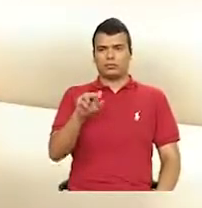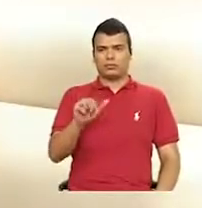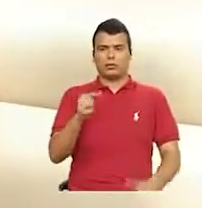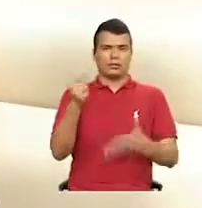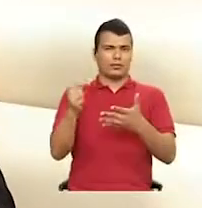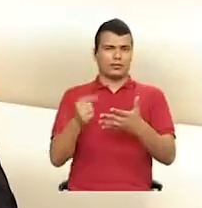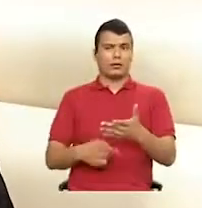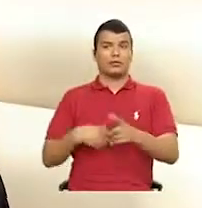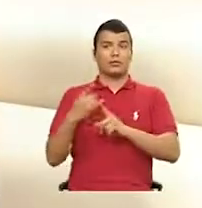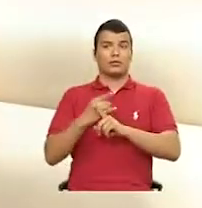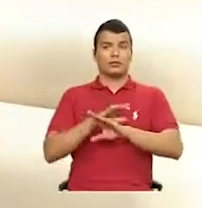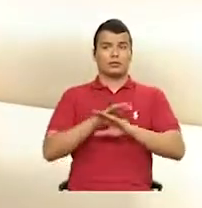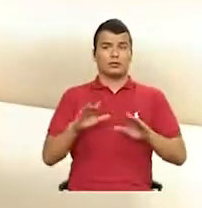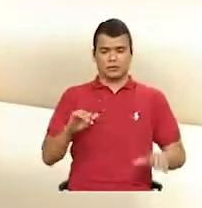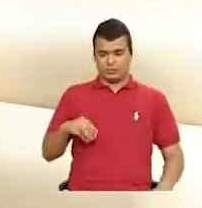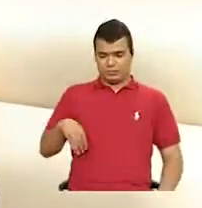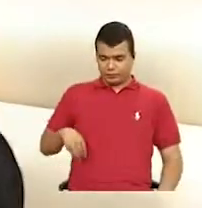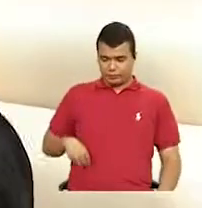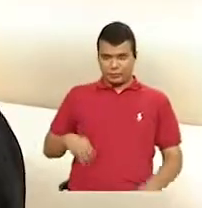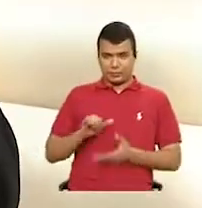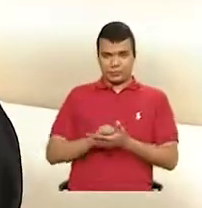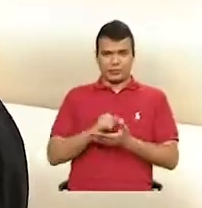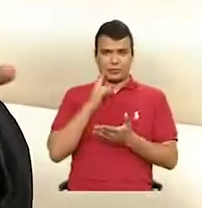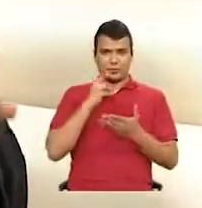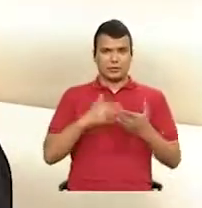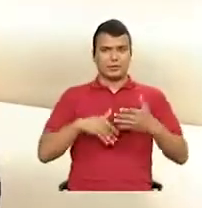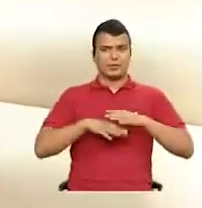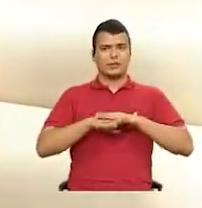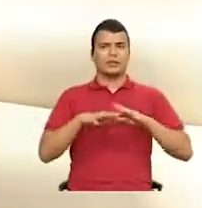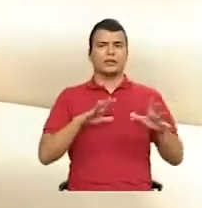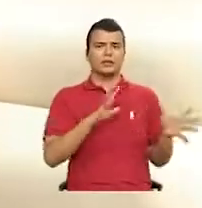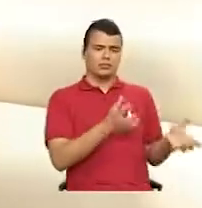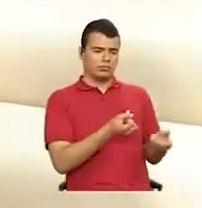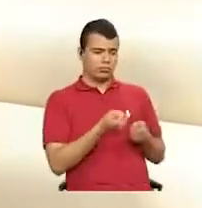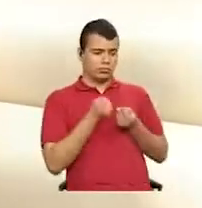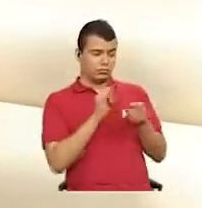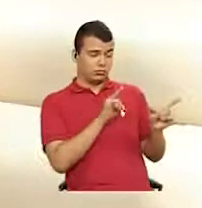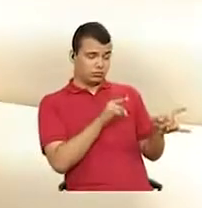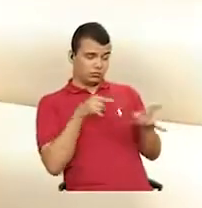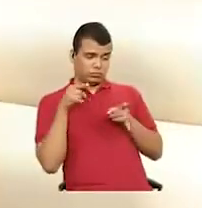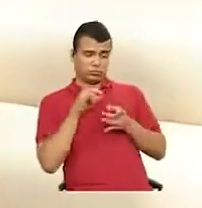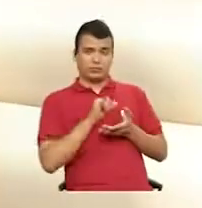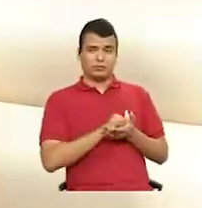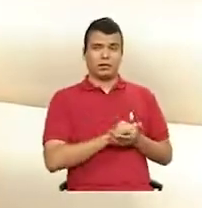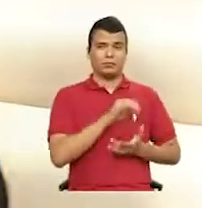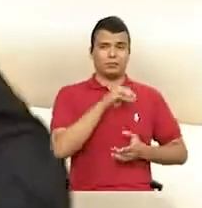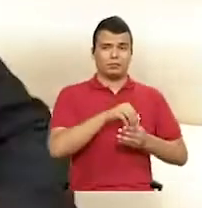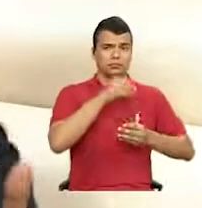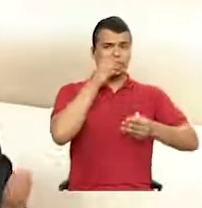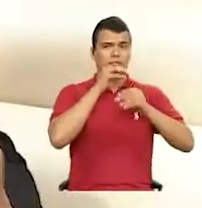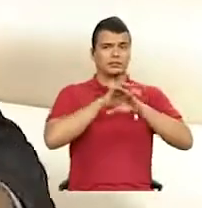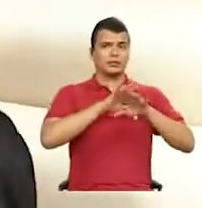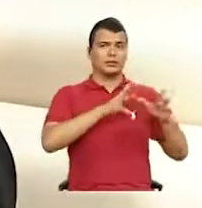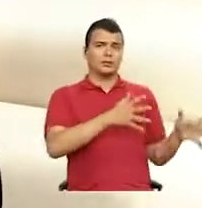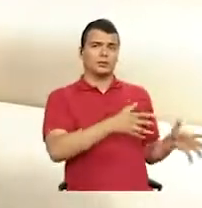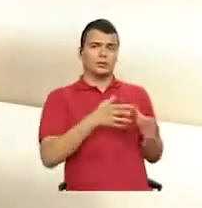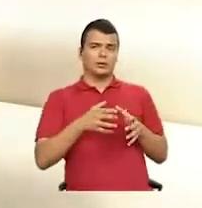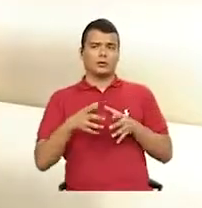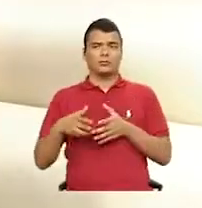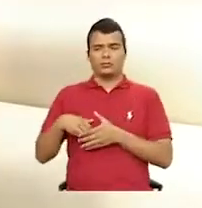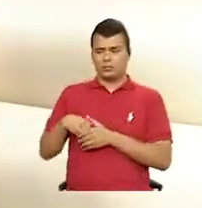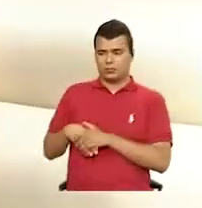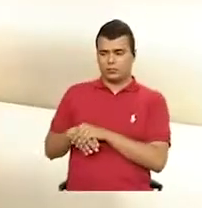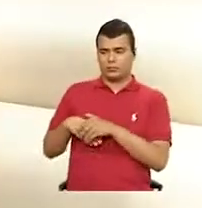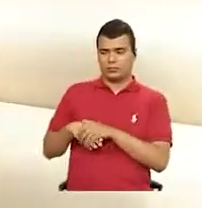aspartame, inmediatamente la insulina es la que se encarga de coger ese carbohidrato o los alimentos que tú estás consumiendo y los acumula en